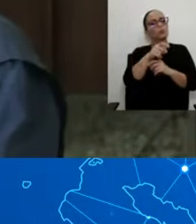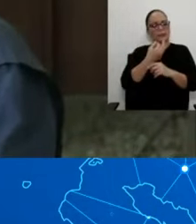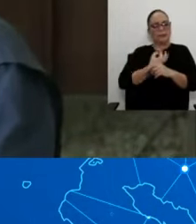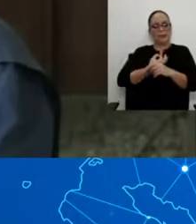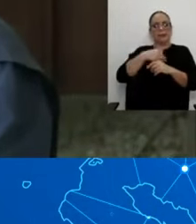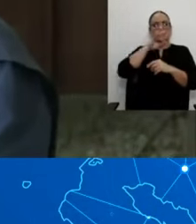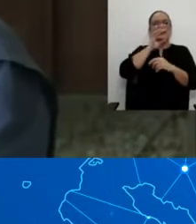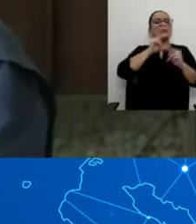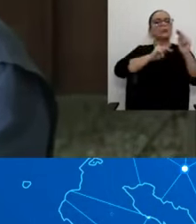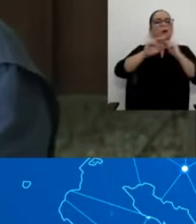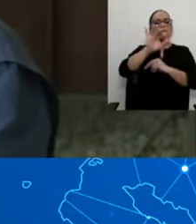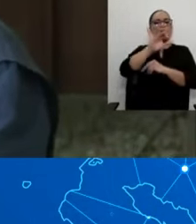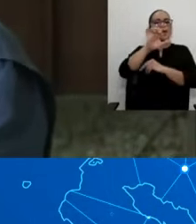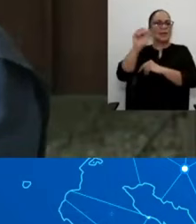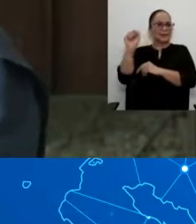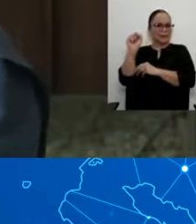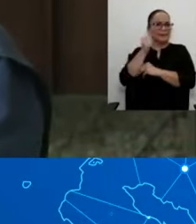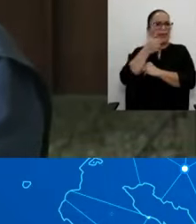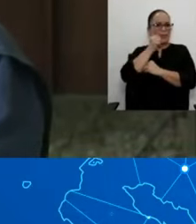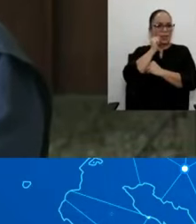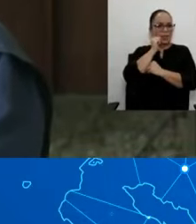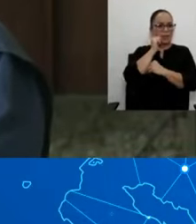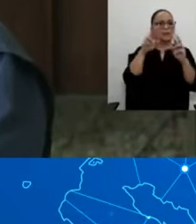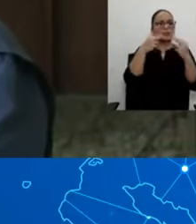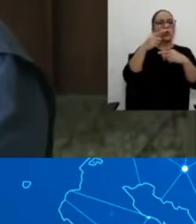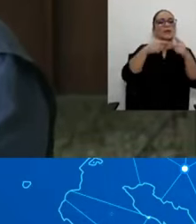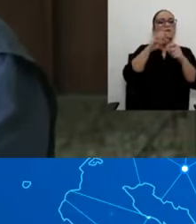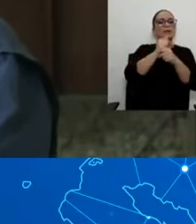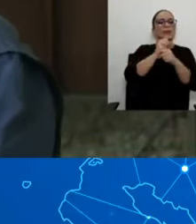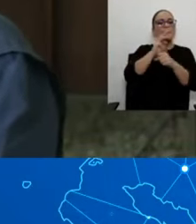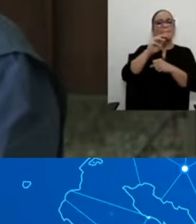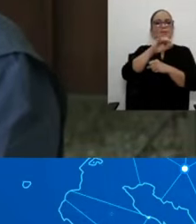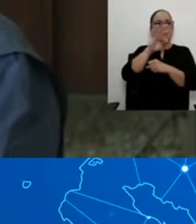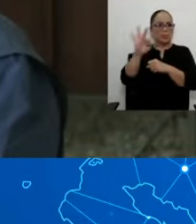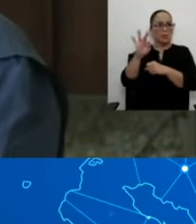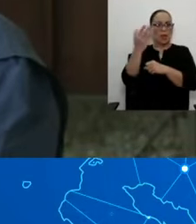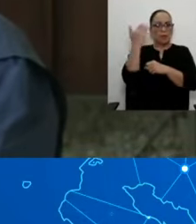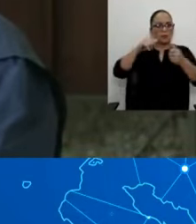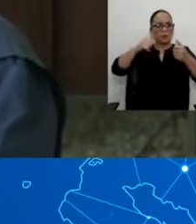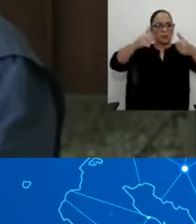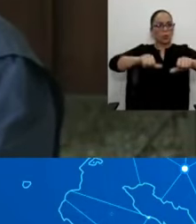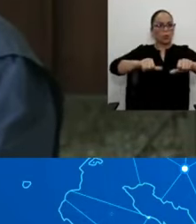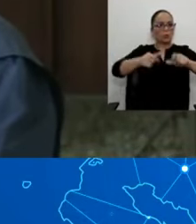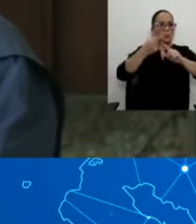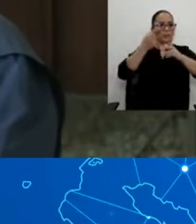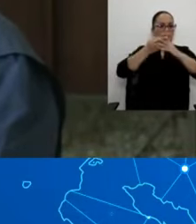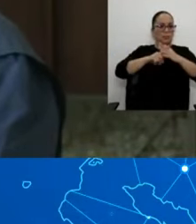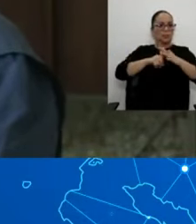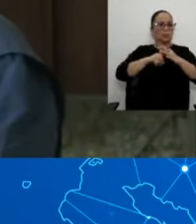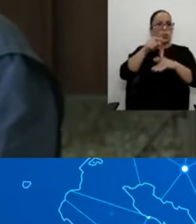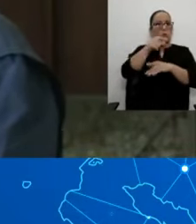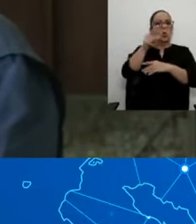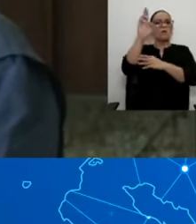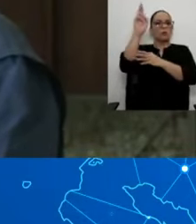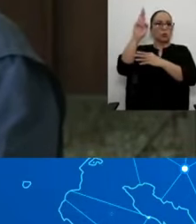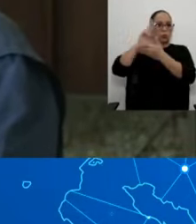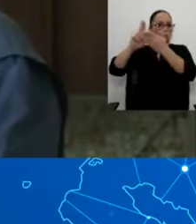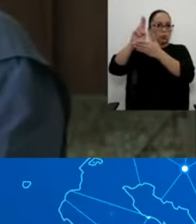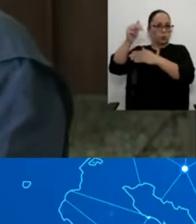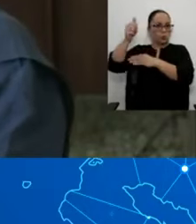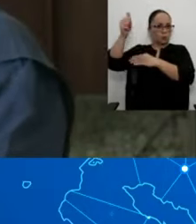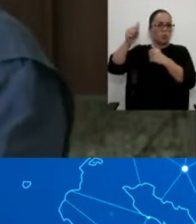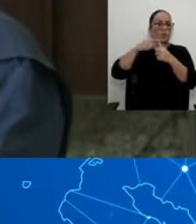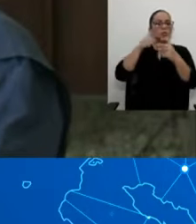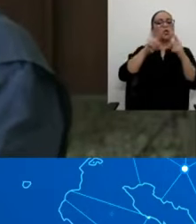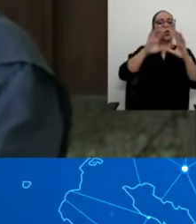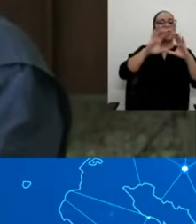ayer. Esa sesión se iba a realizar en el MISIT, según acuerdo pactado desde el inicio entre rectores y la comisión de enlace. Mi